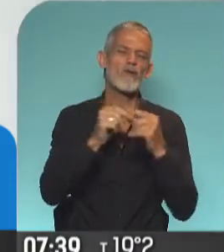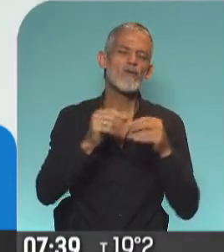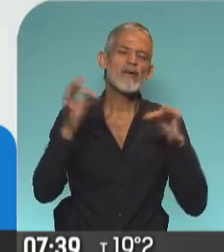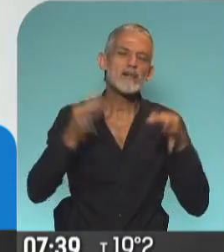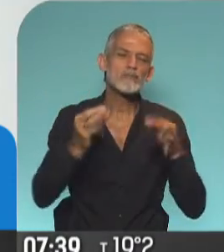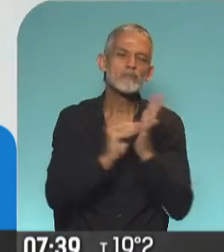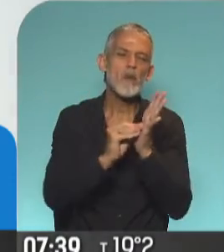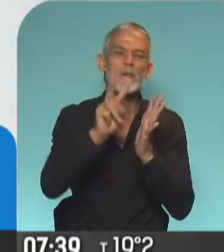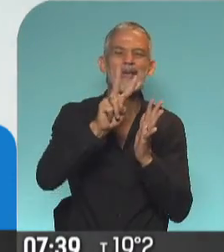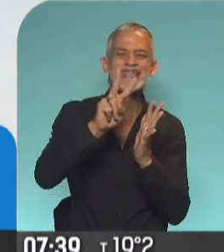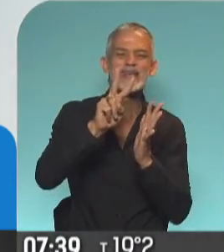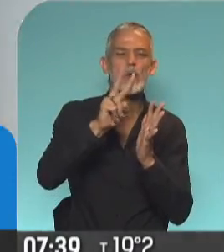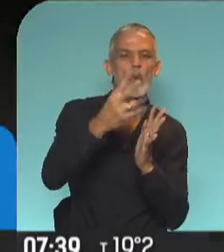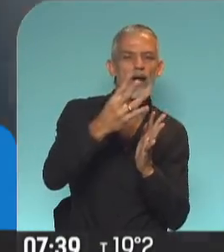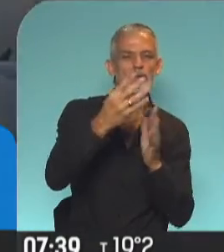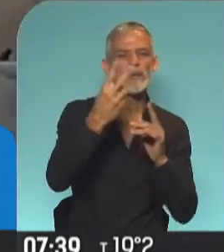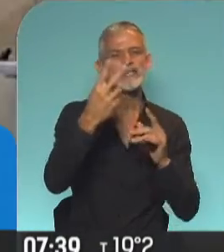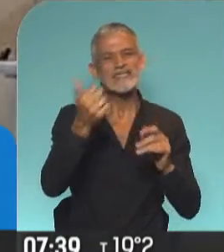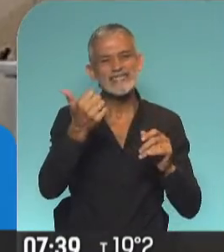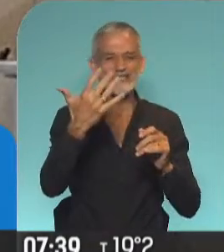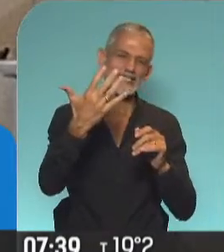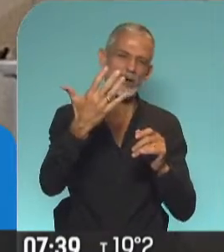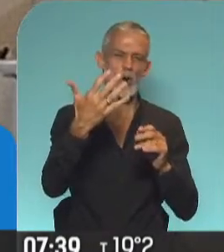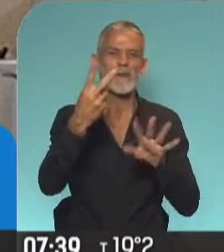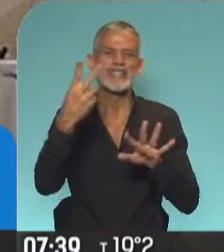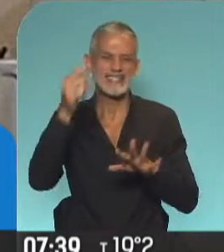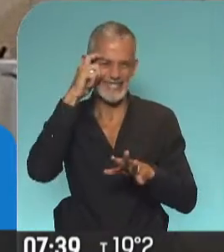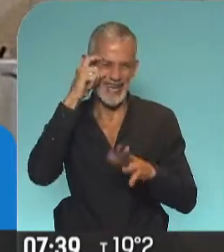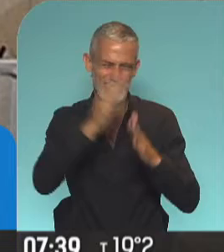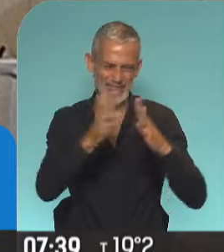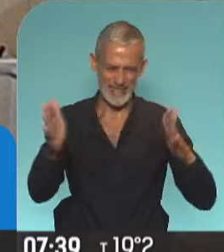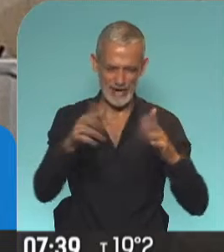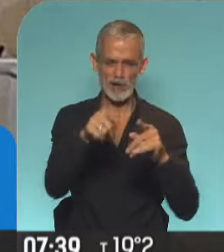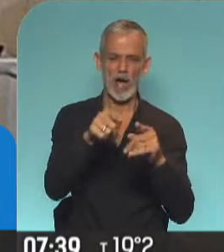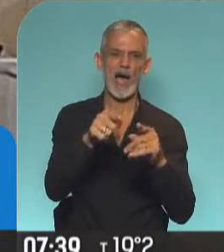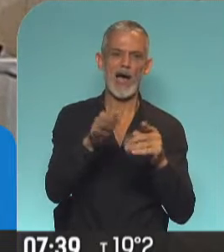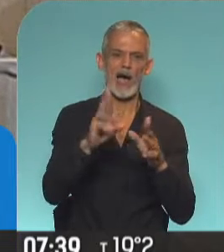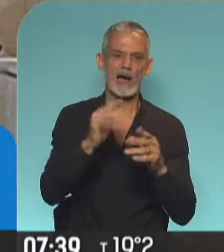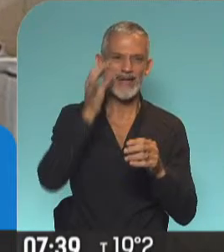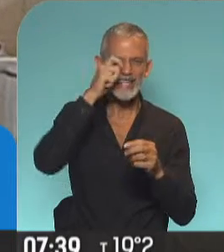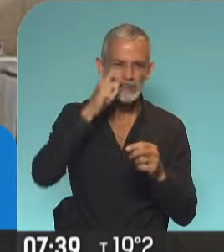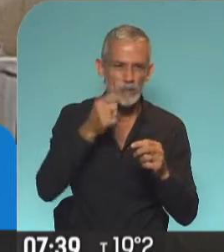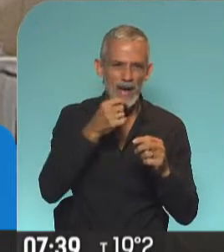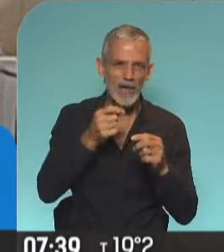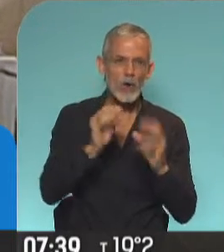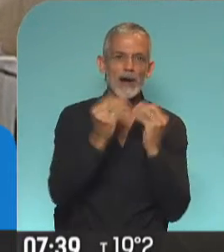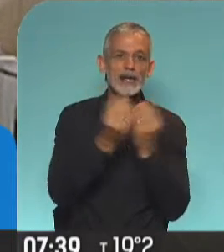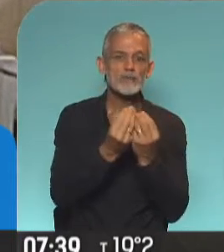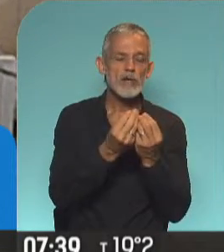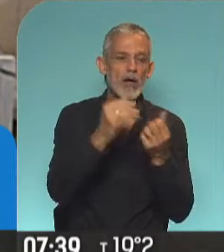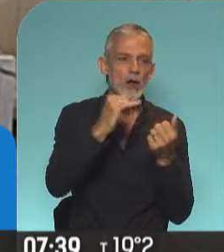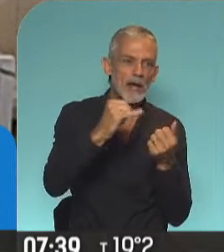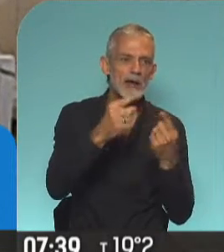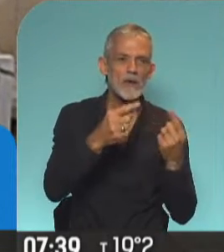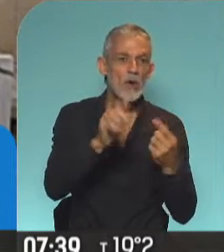24, 25, 26, y ahí se empiezan a hacer, digamos, los hisopados, empiezan a dar los resultados de hisopados donde